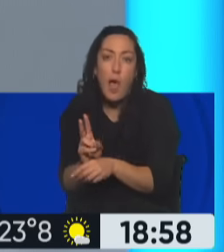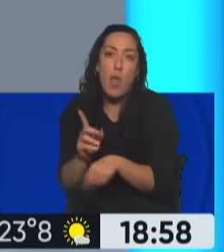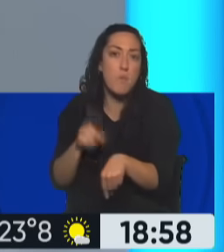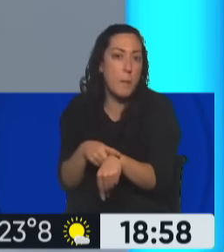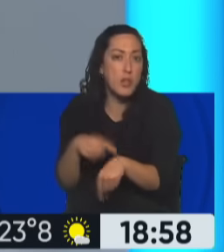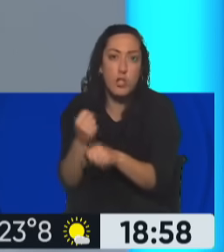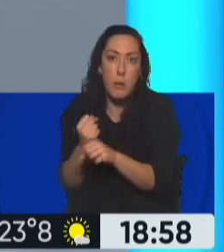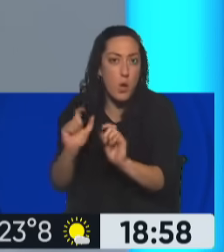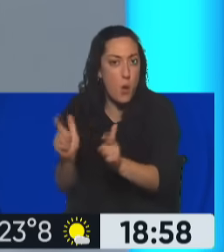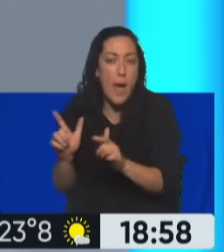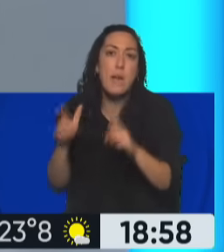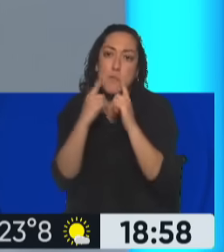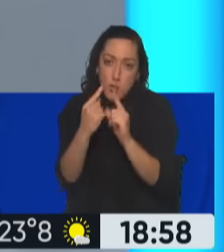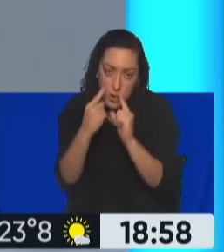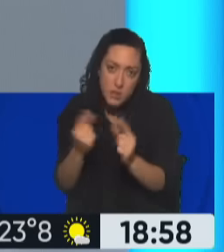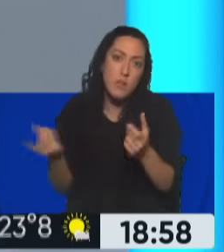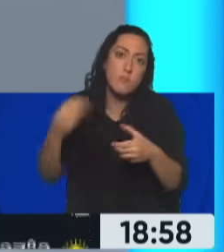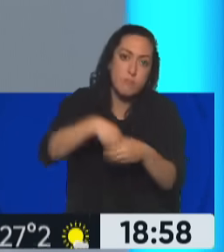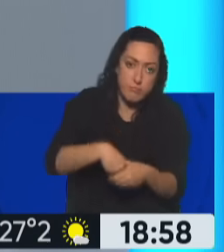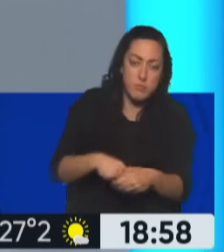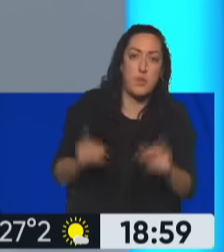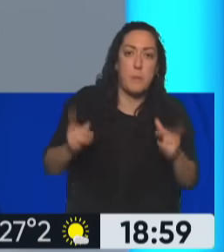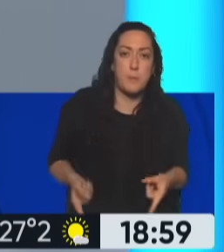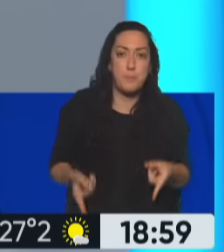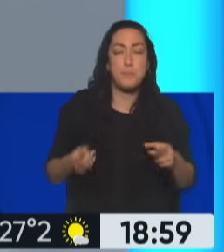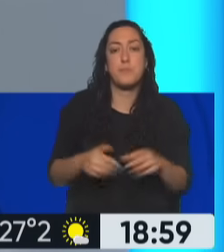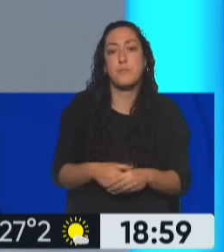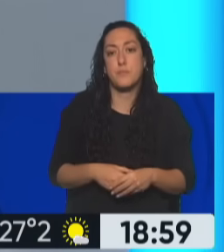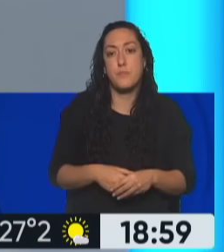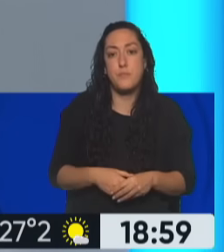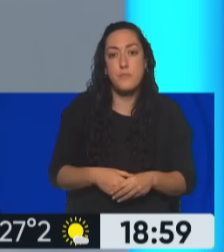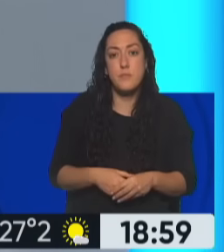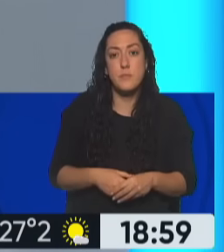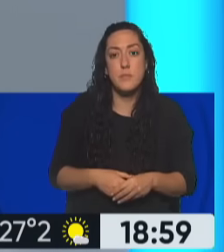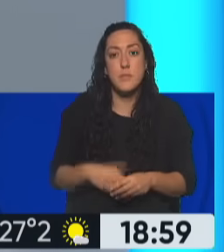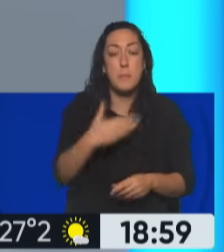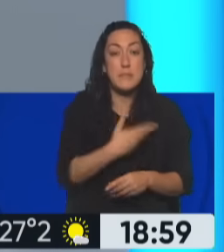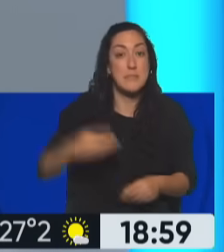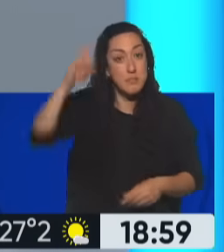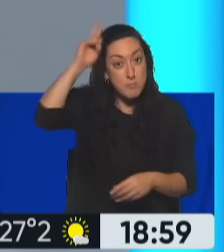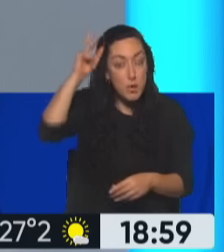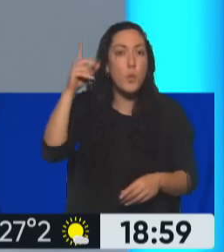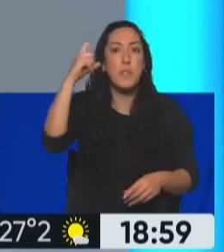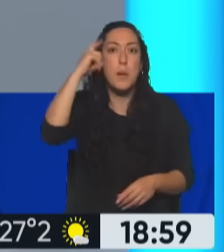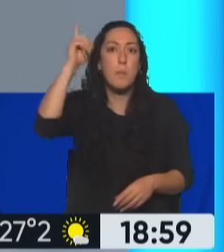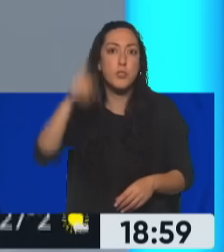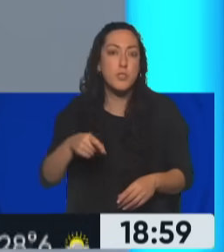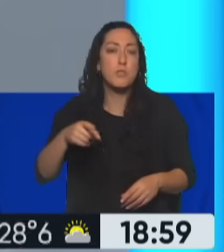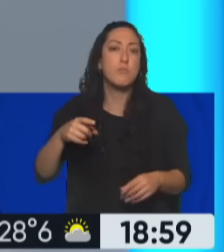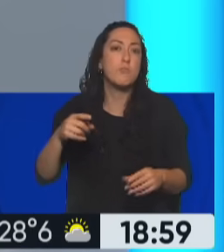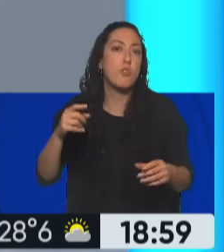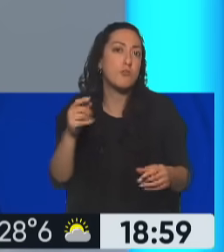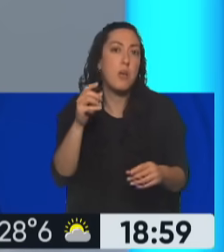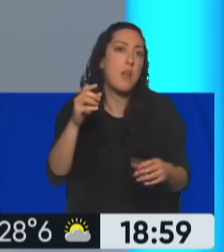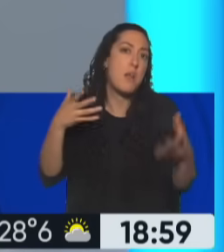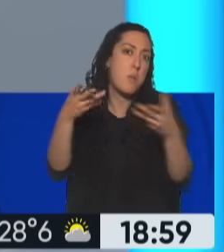otras demandas que le hacen al gobierno de Dina Boluarte, que además destacar que tiene menos de un 10% de apoyo según la gran mayoría de las encuestas,